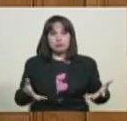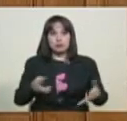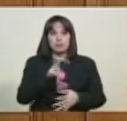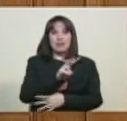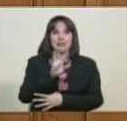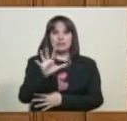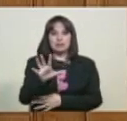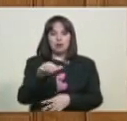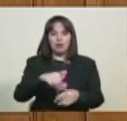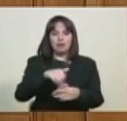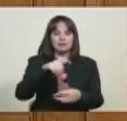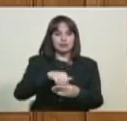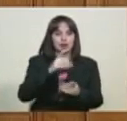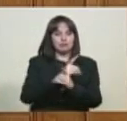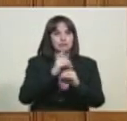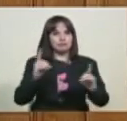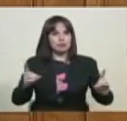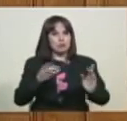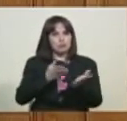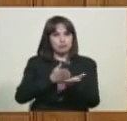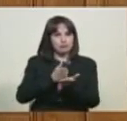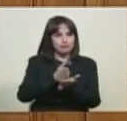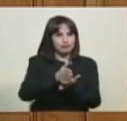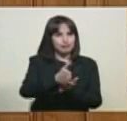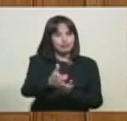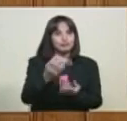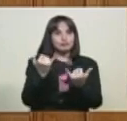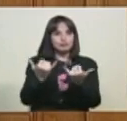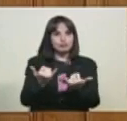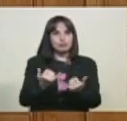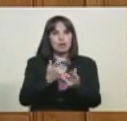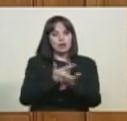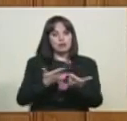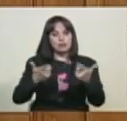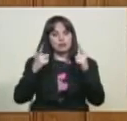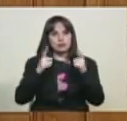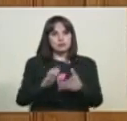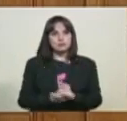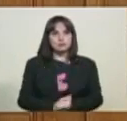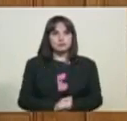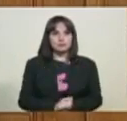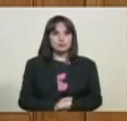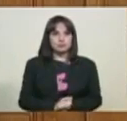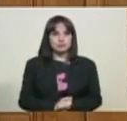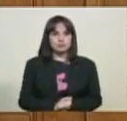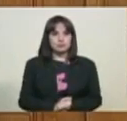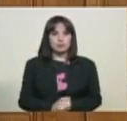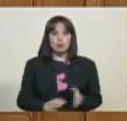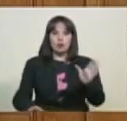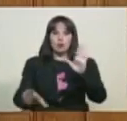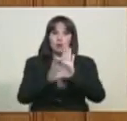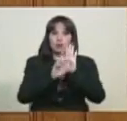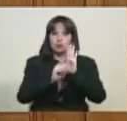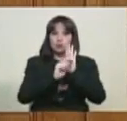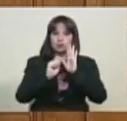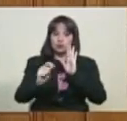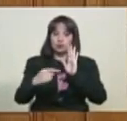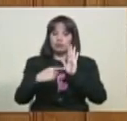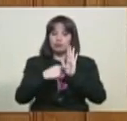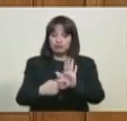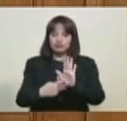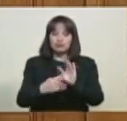elecciones por la calle del medio de la democracia, la libertad, con una constitución sólida,